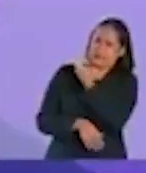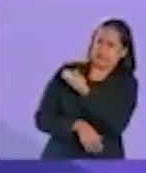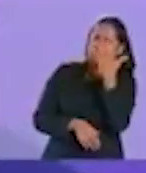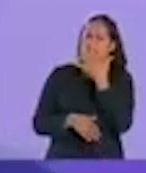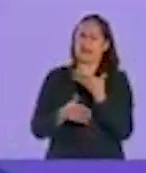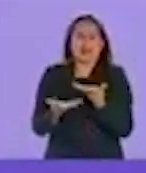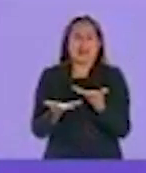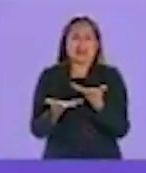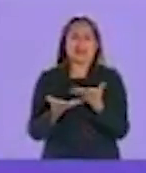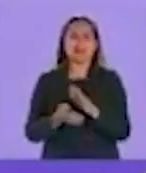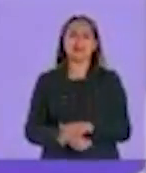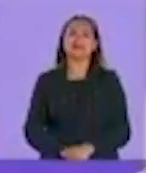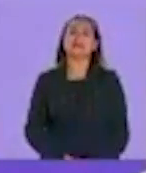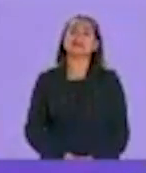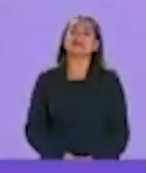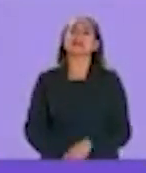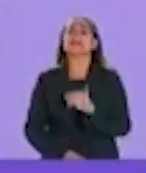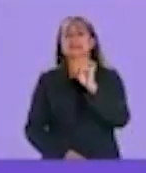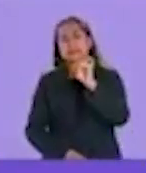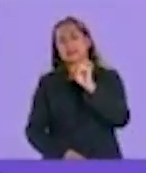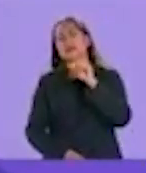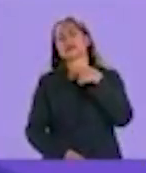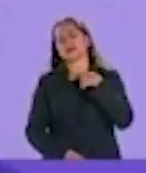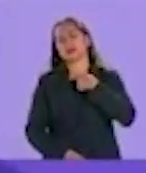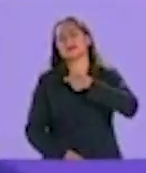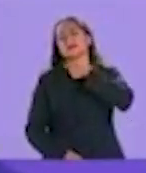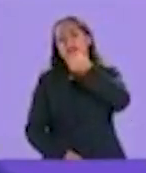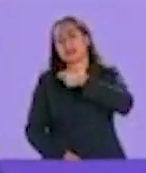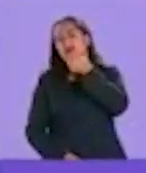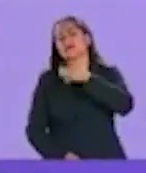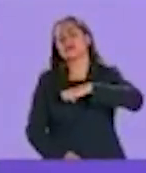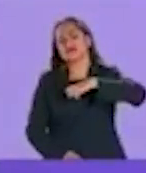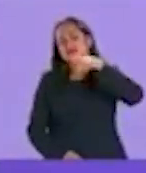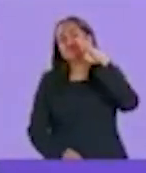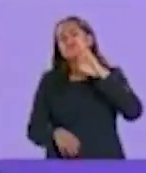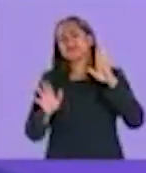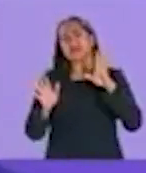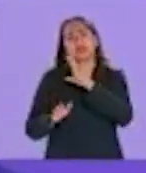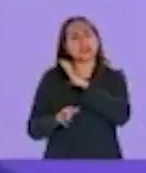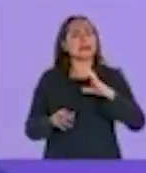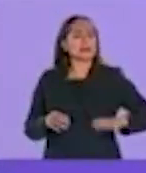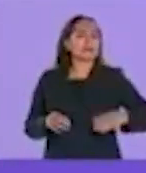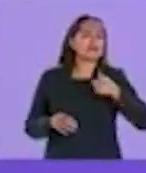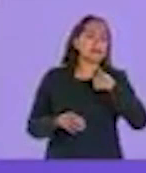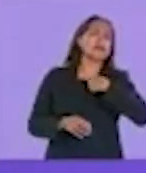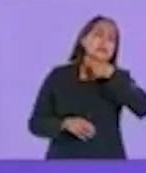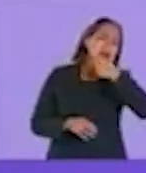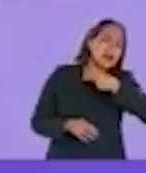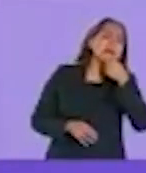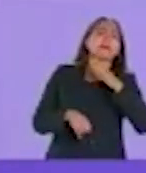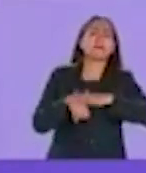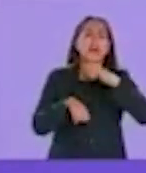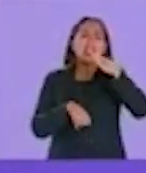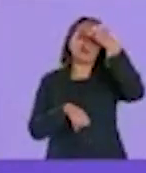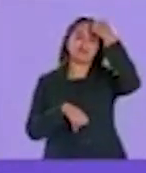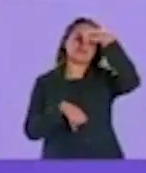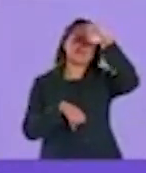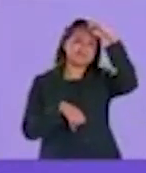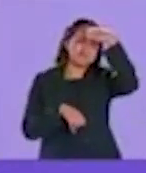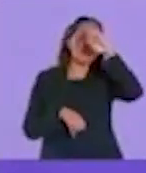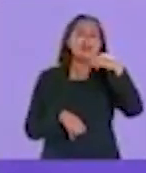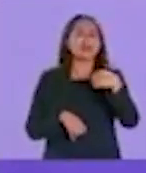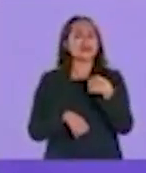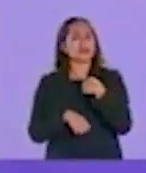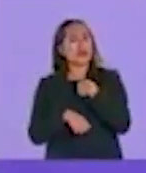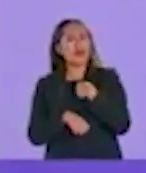yo soy el de más edad de los candidatos también el de más experiencia y